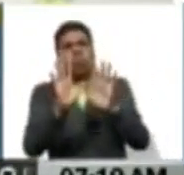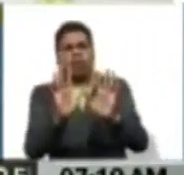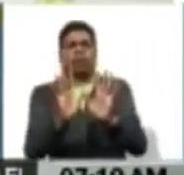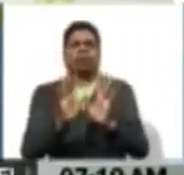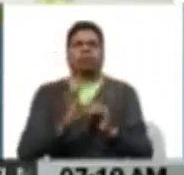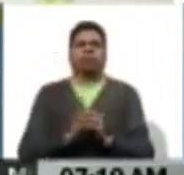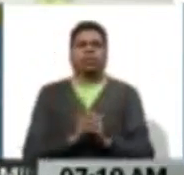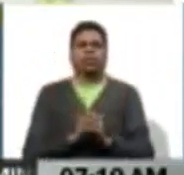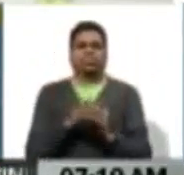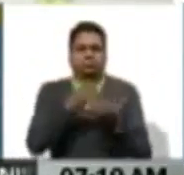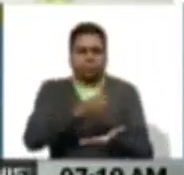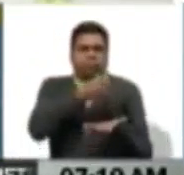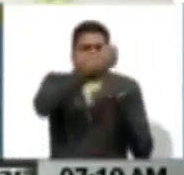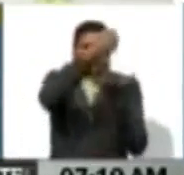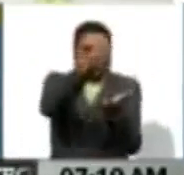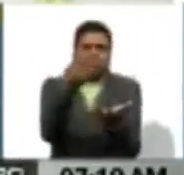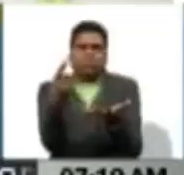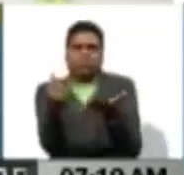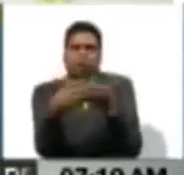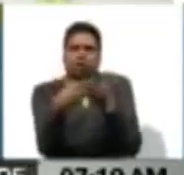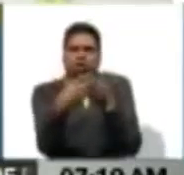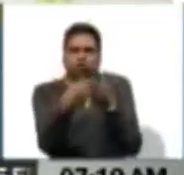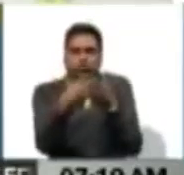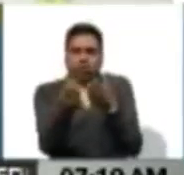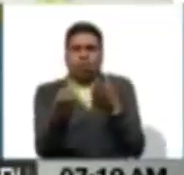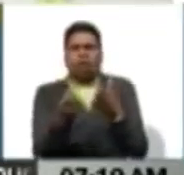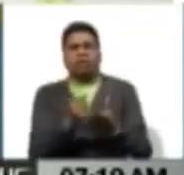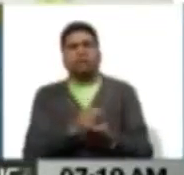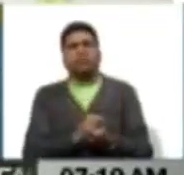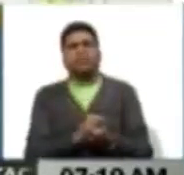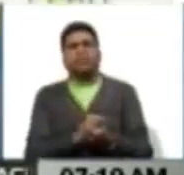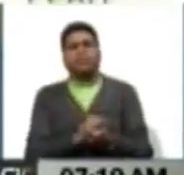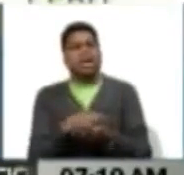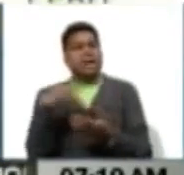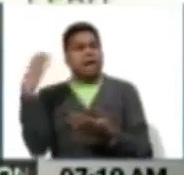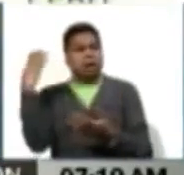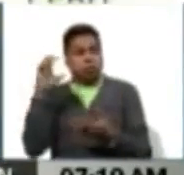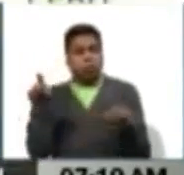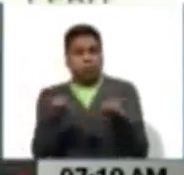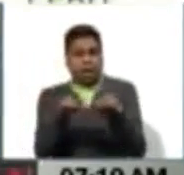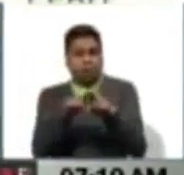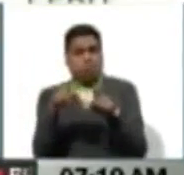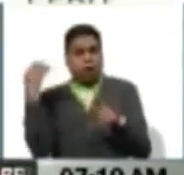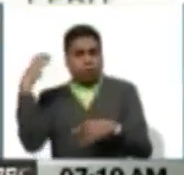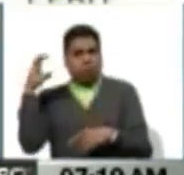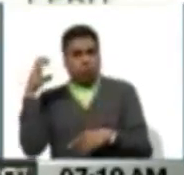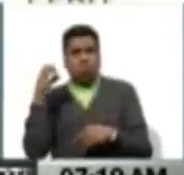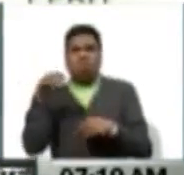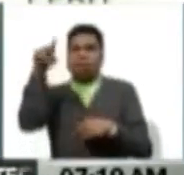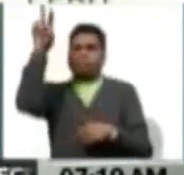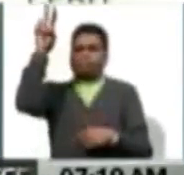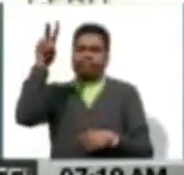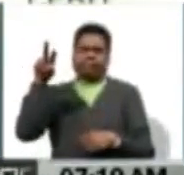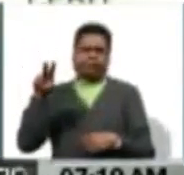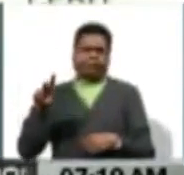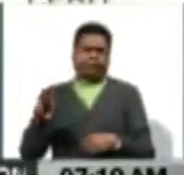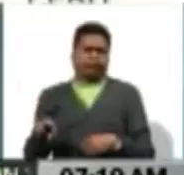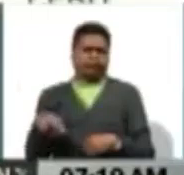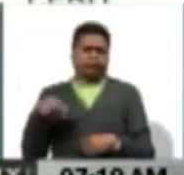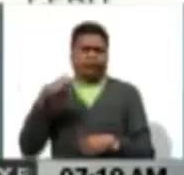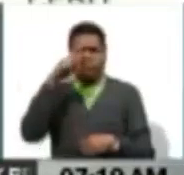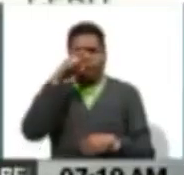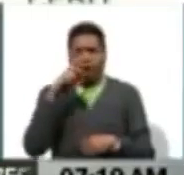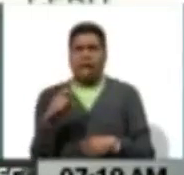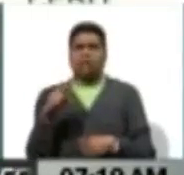esta entrega de dinero con el hecho de que en Colombia todos los años se ha incrementado